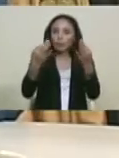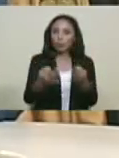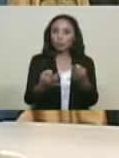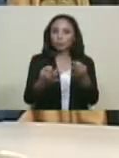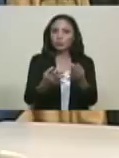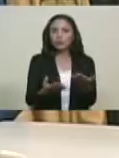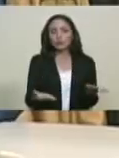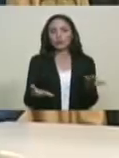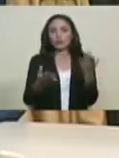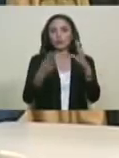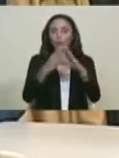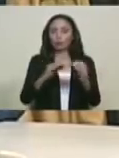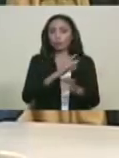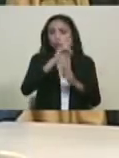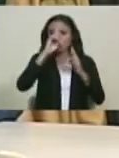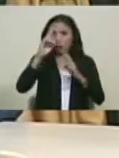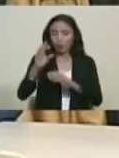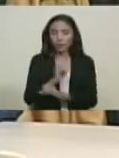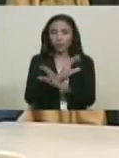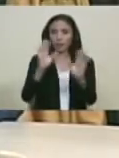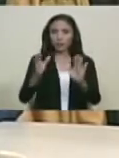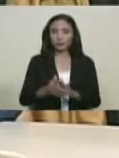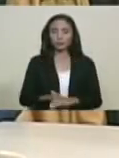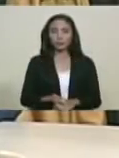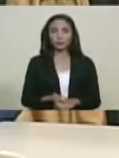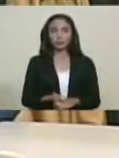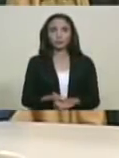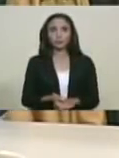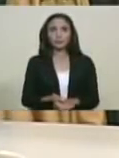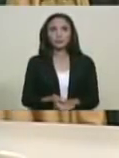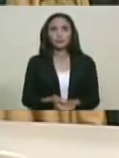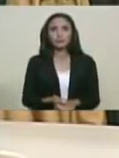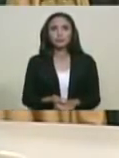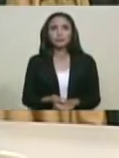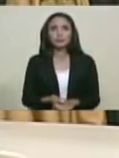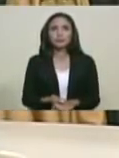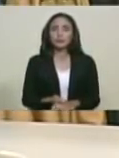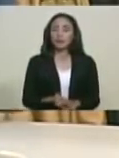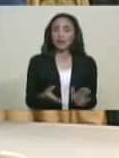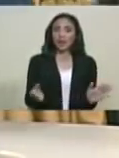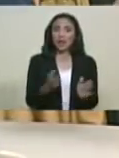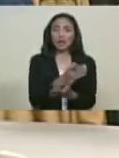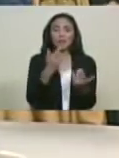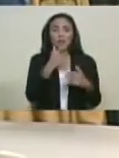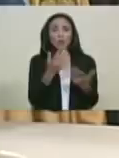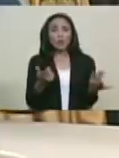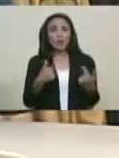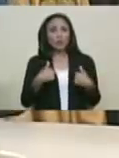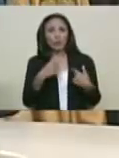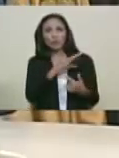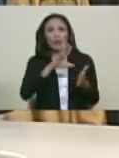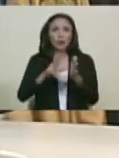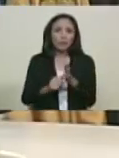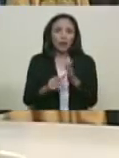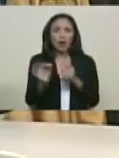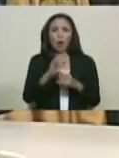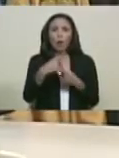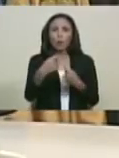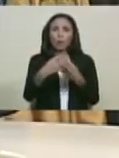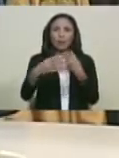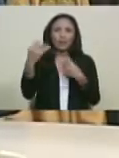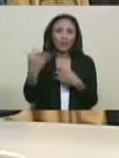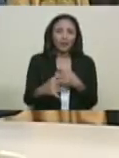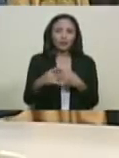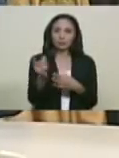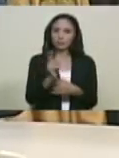ser respetado de manera escrupulosa por todos los comerciantes del país no van a tener excusas de especulación porque van a